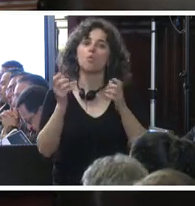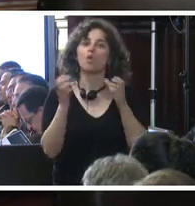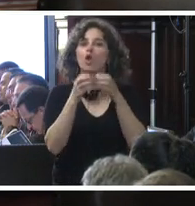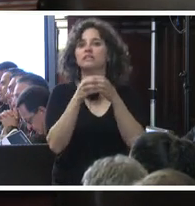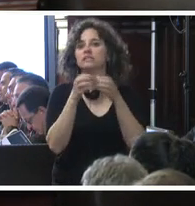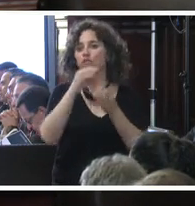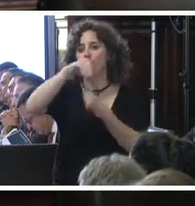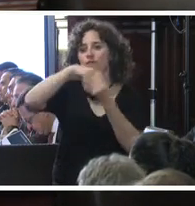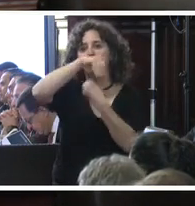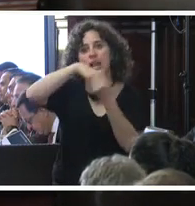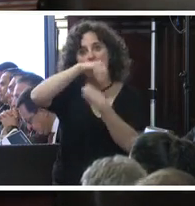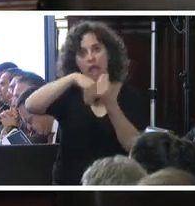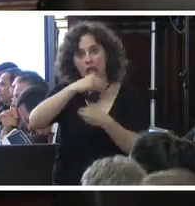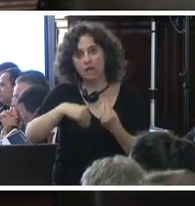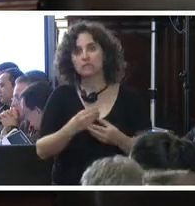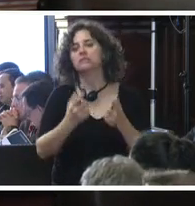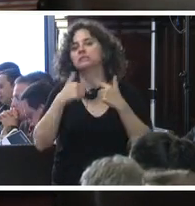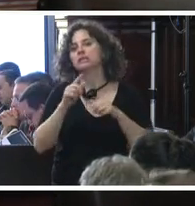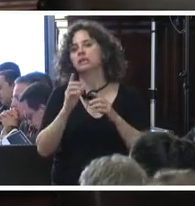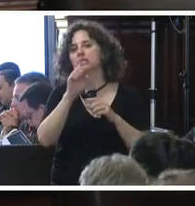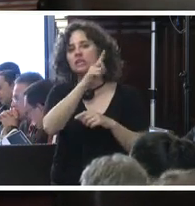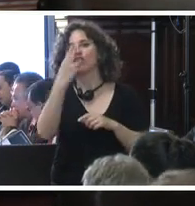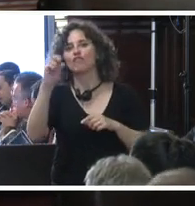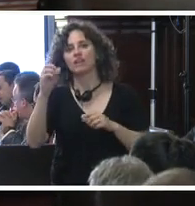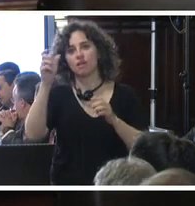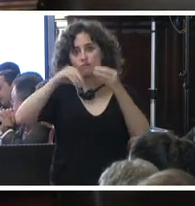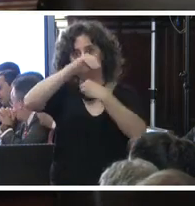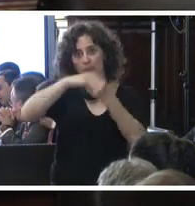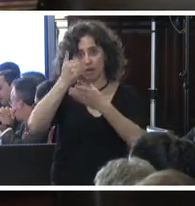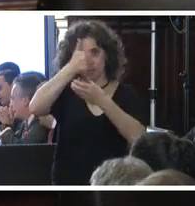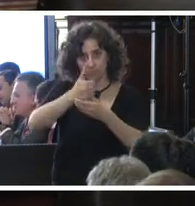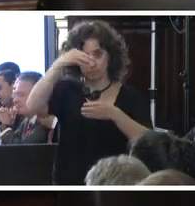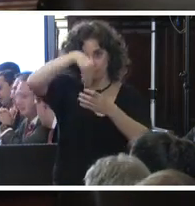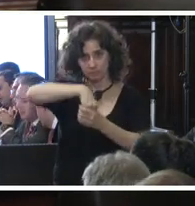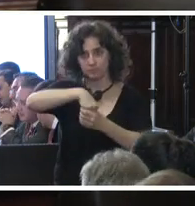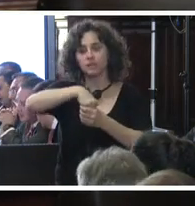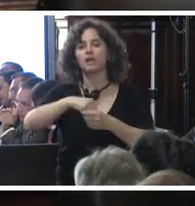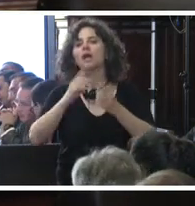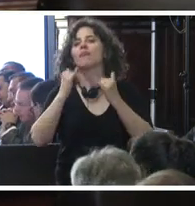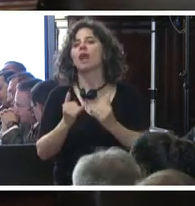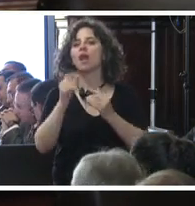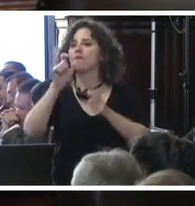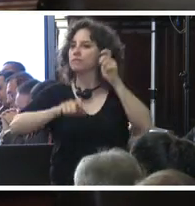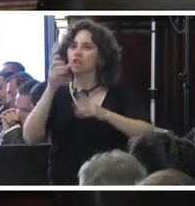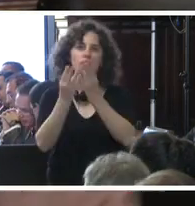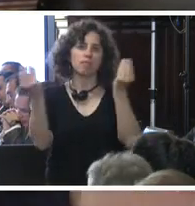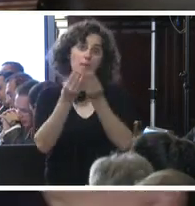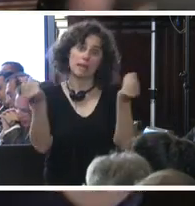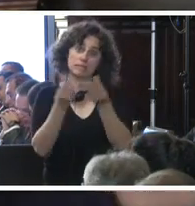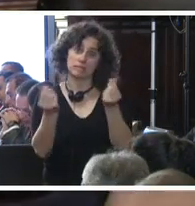colectivo de familiares que está compuesto por 120 familias que tienen sus familiares aparecidos